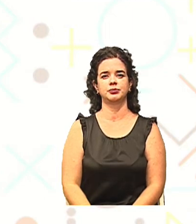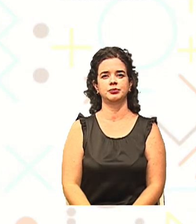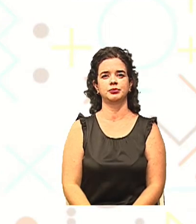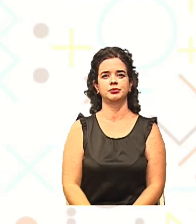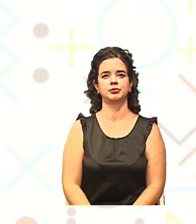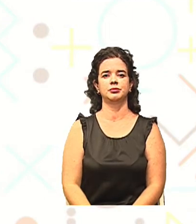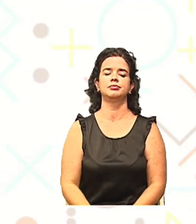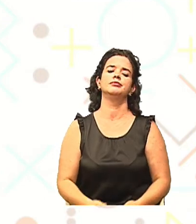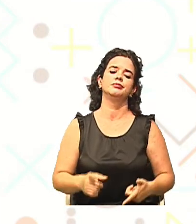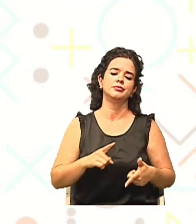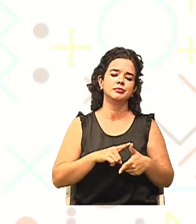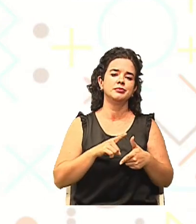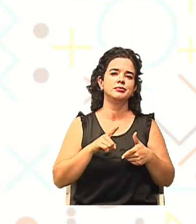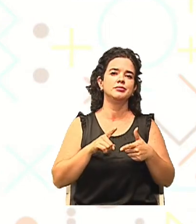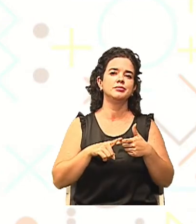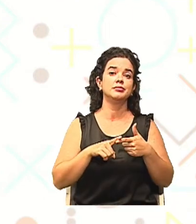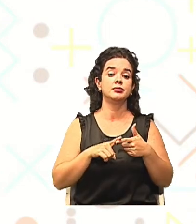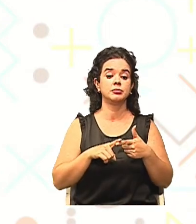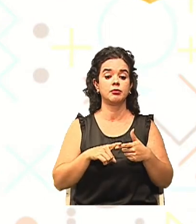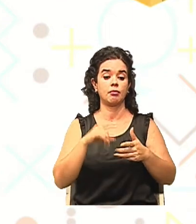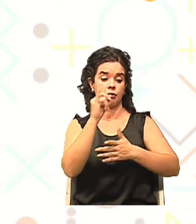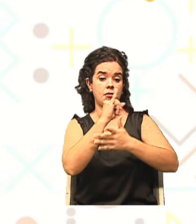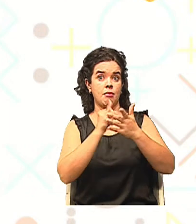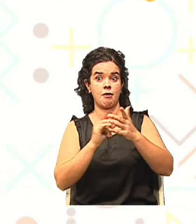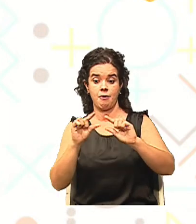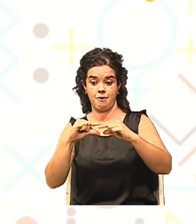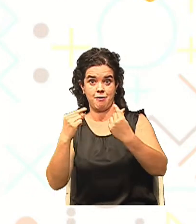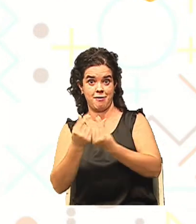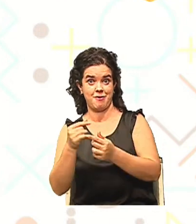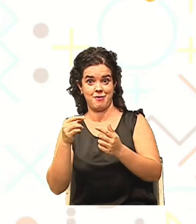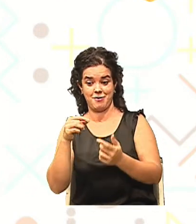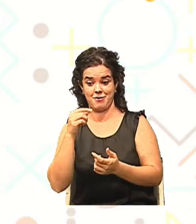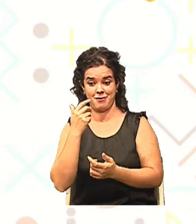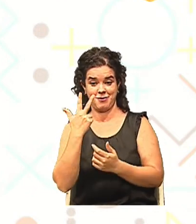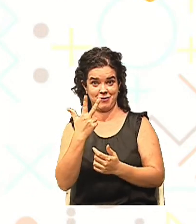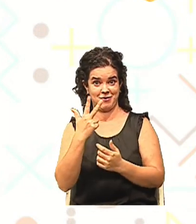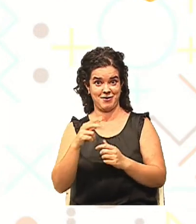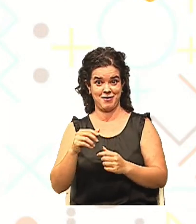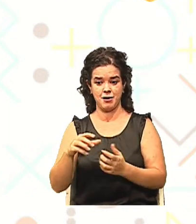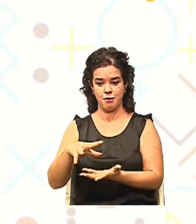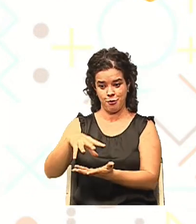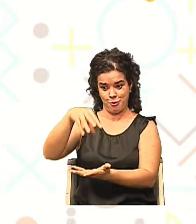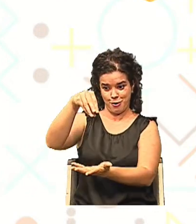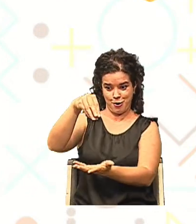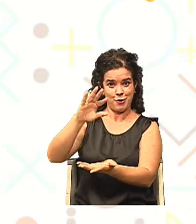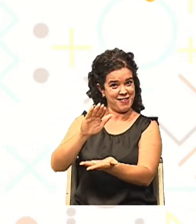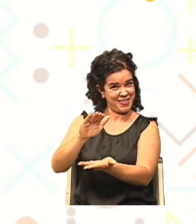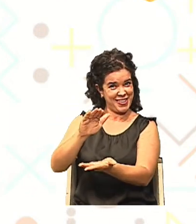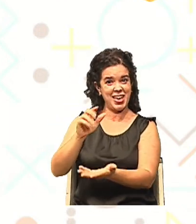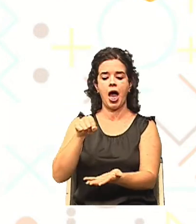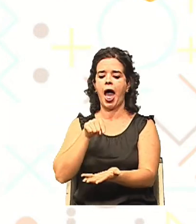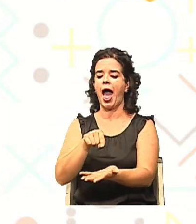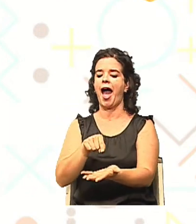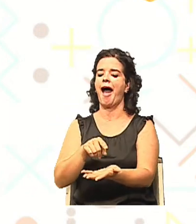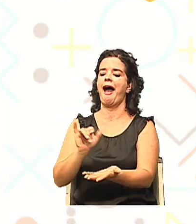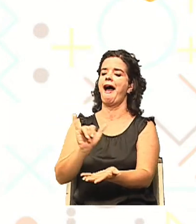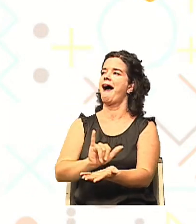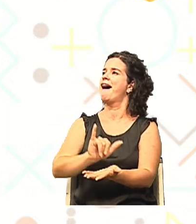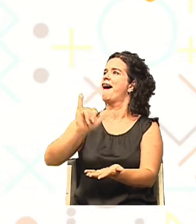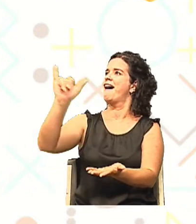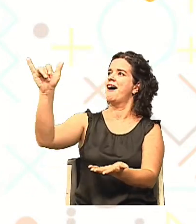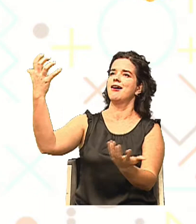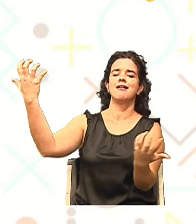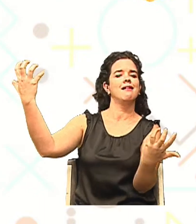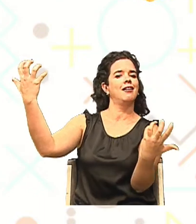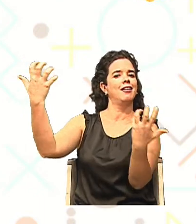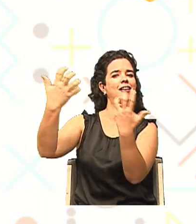Por lo tanto, la figura del grupo 3 es la ganadora. Es la figura que le